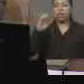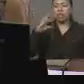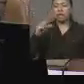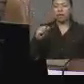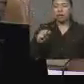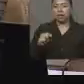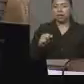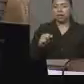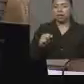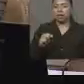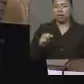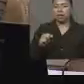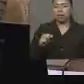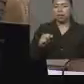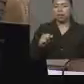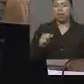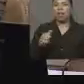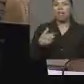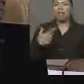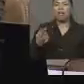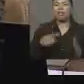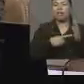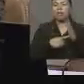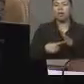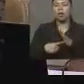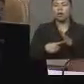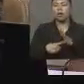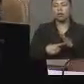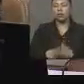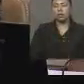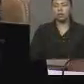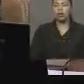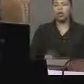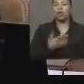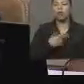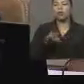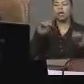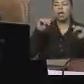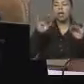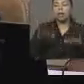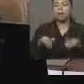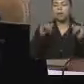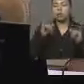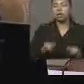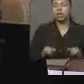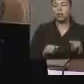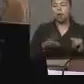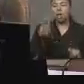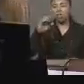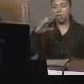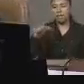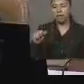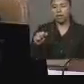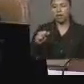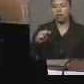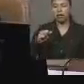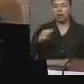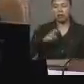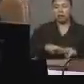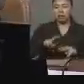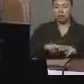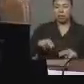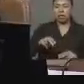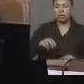Chile sería discriminatorio e inconstitucional. El mismo sistema de becas que aplicó en los gobiernos